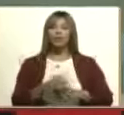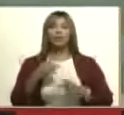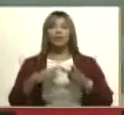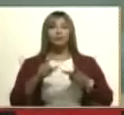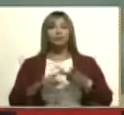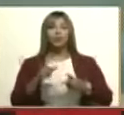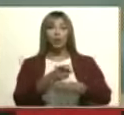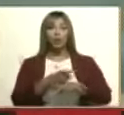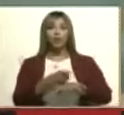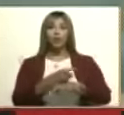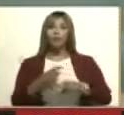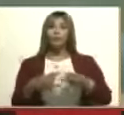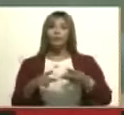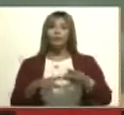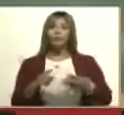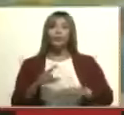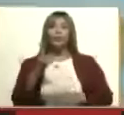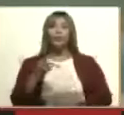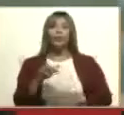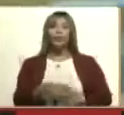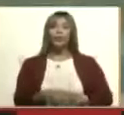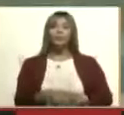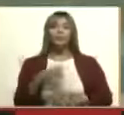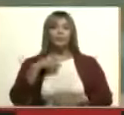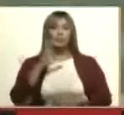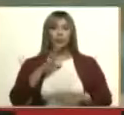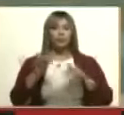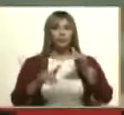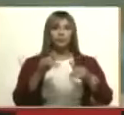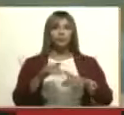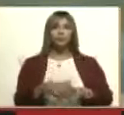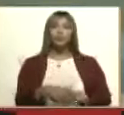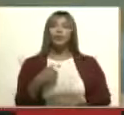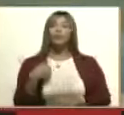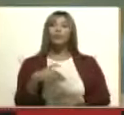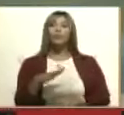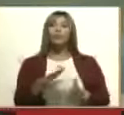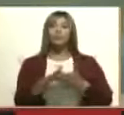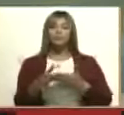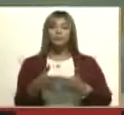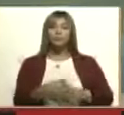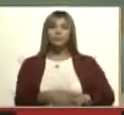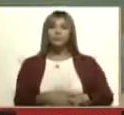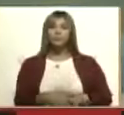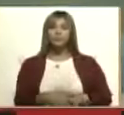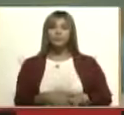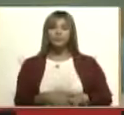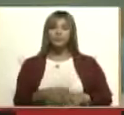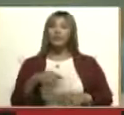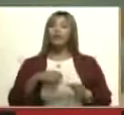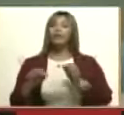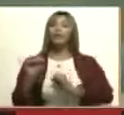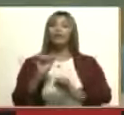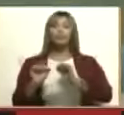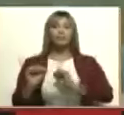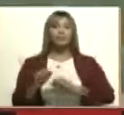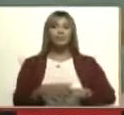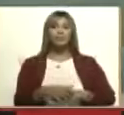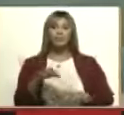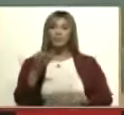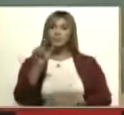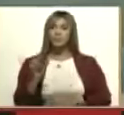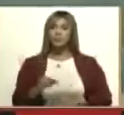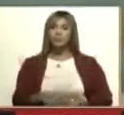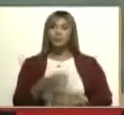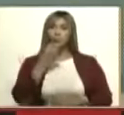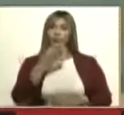Ejecutivo, también del Consejo Nacional Electoral, por supuesto, de cara a lo que tiene que ver con nuestra defensa del